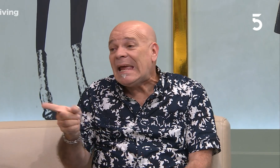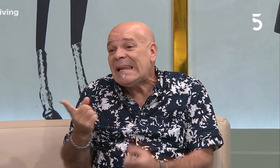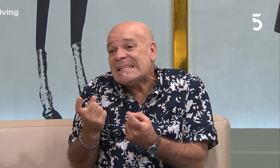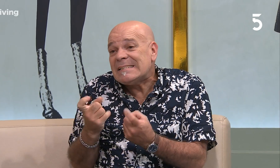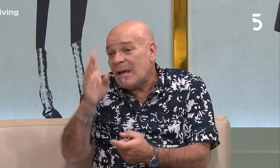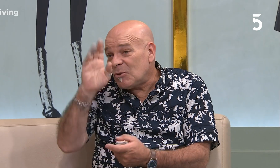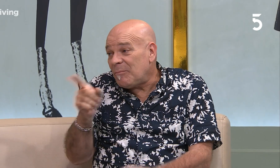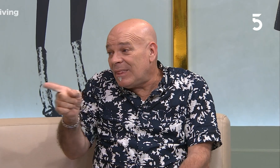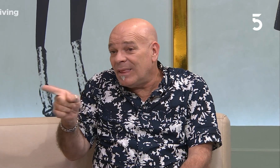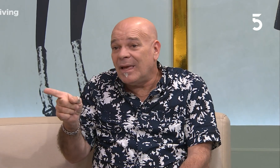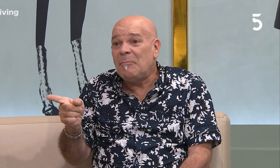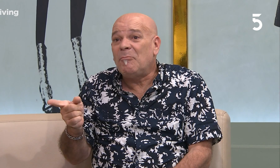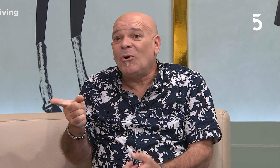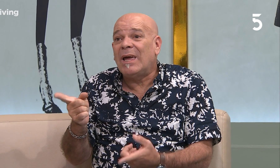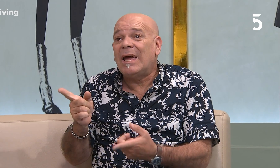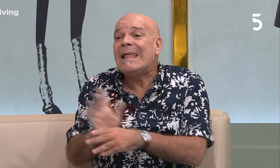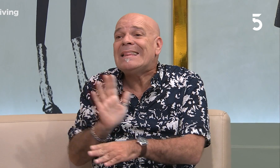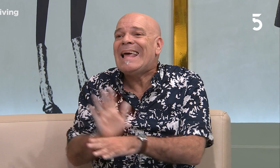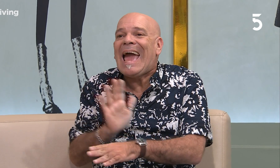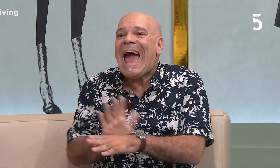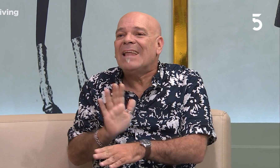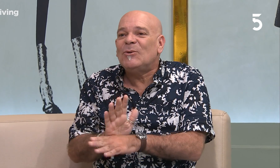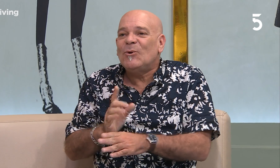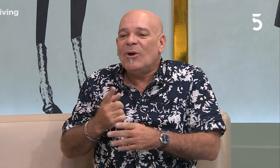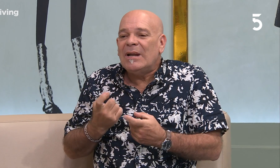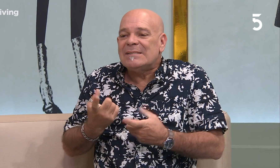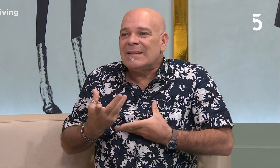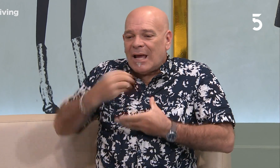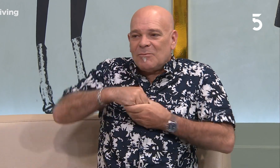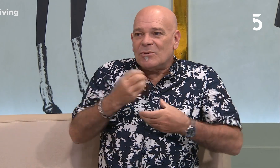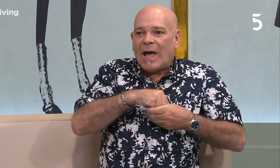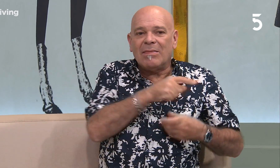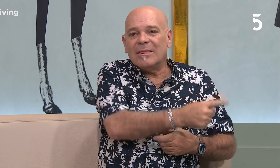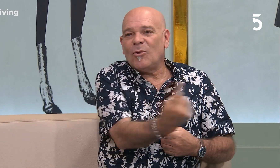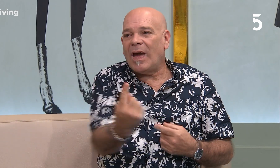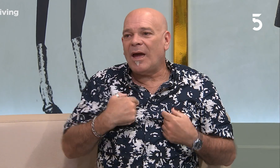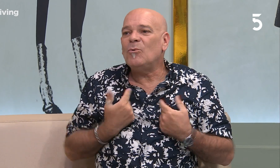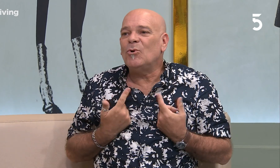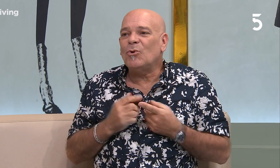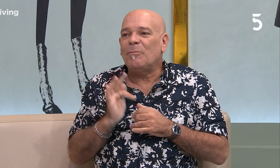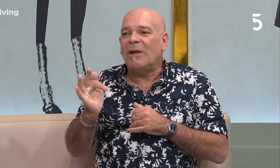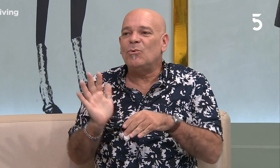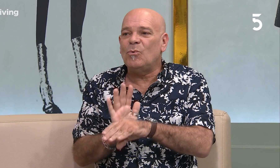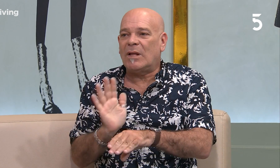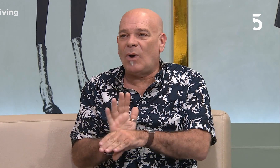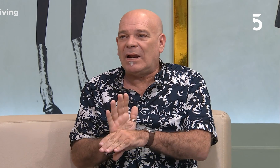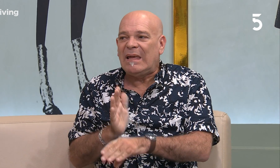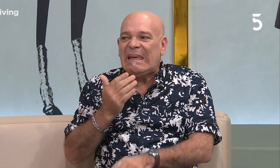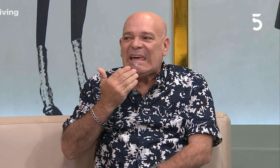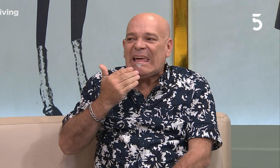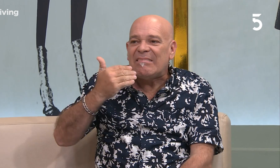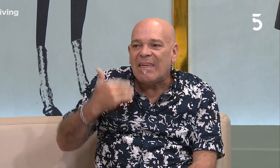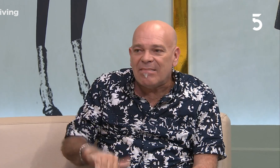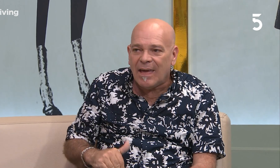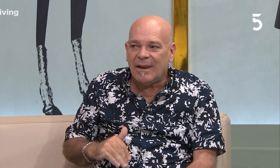nosotros aprendimos mucho de él. Él necesitaba aprender porque nosotros tenemos que tener la